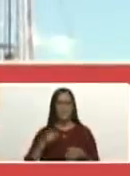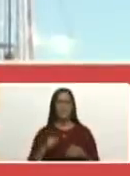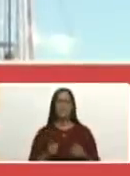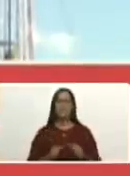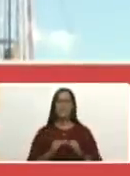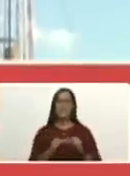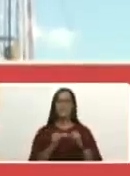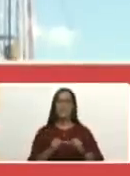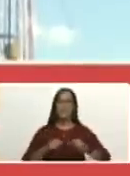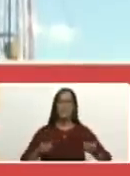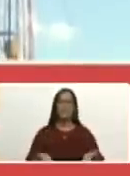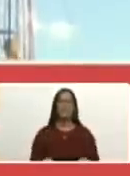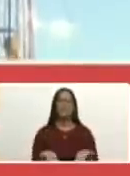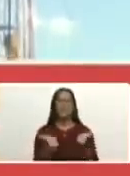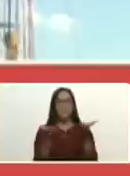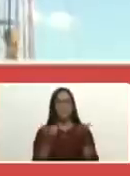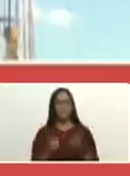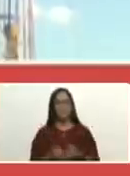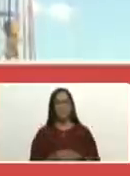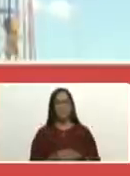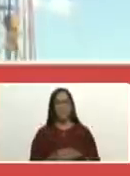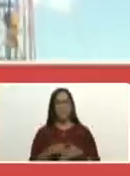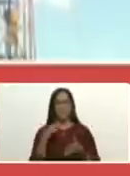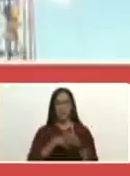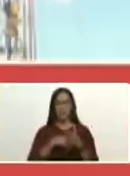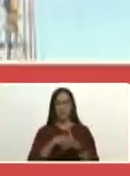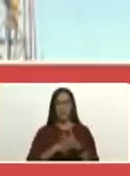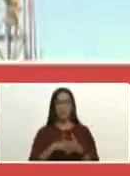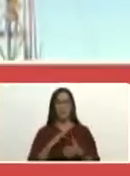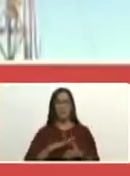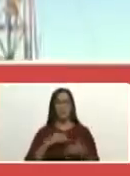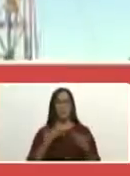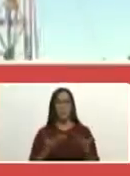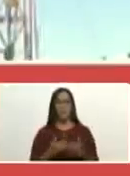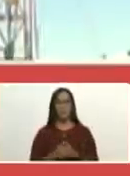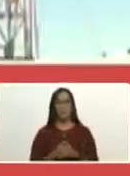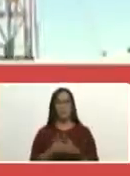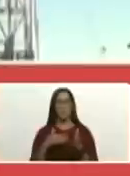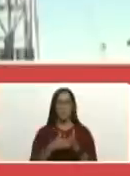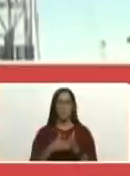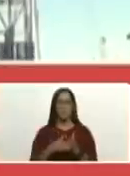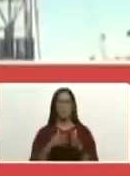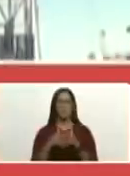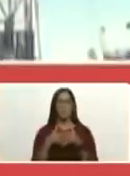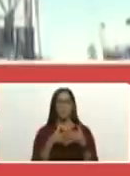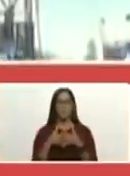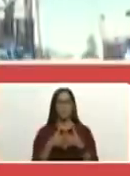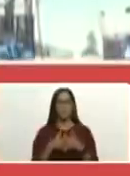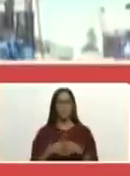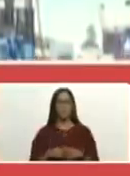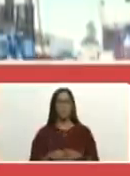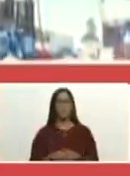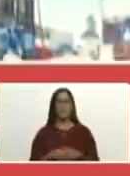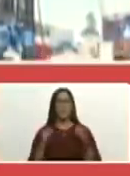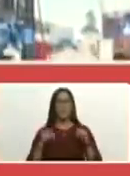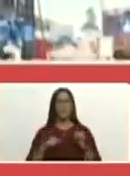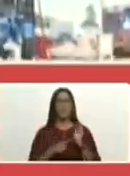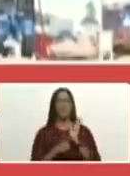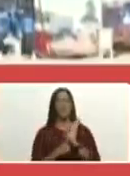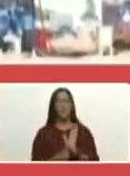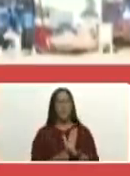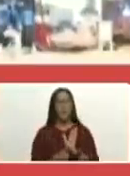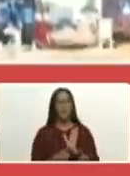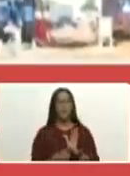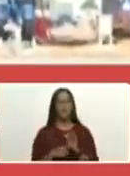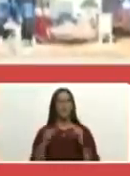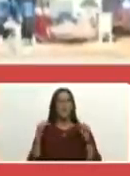alzando vuelo bajo esta batalla que estamos dando contra el imperio norteamericano. Aquí, esto es una muestra. Aquí